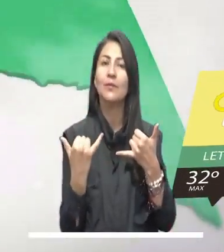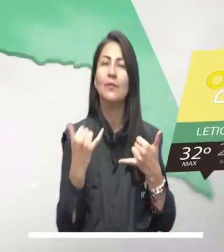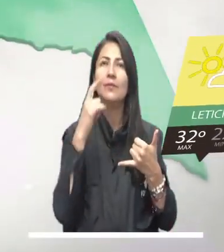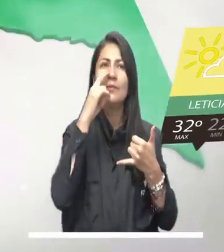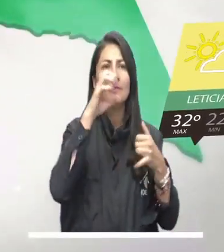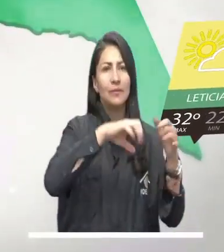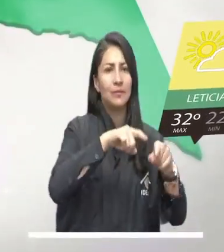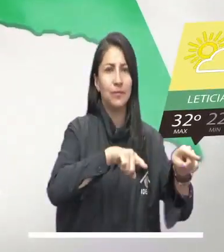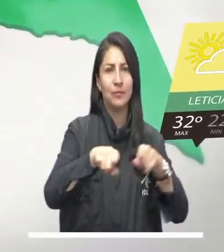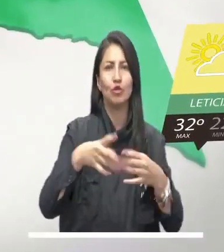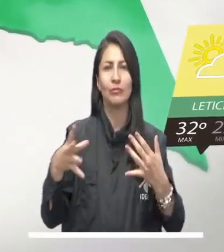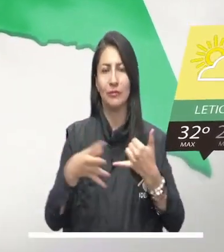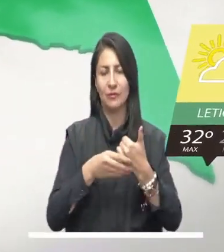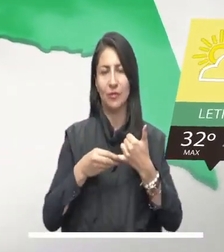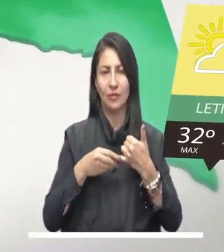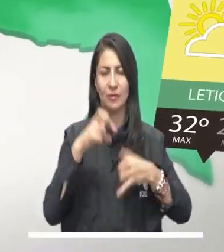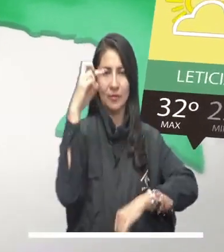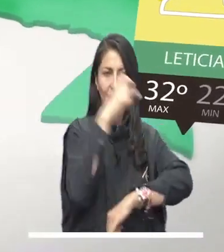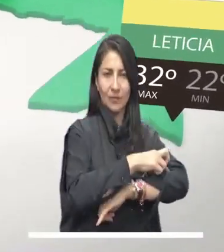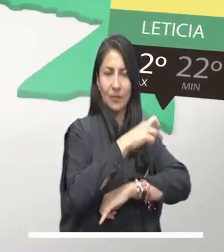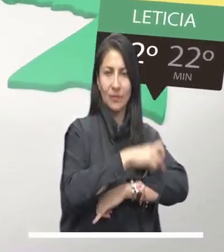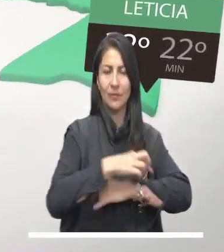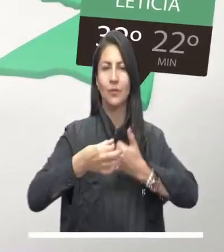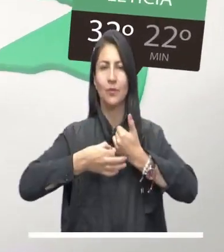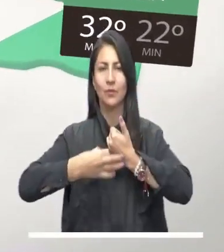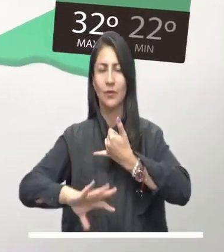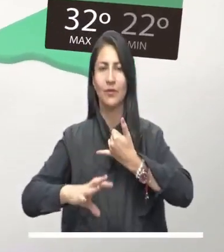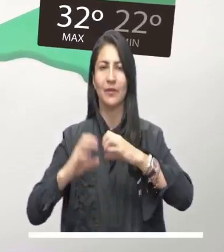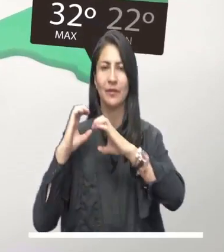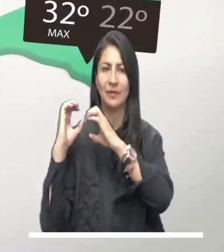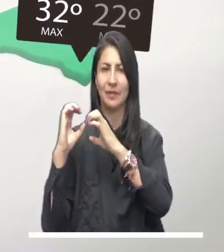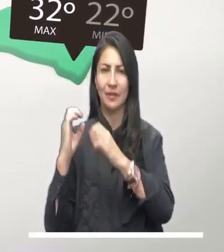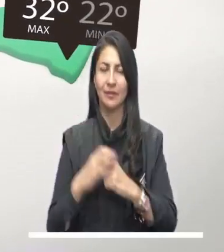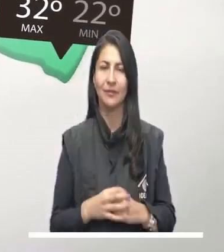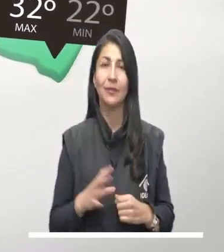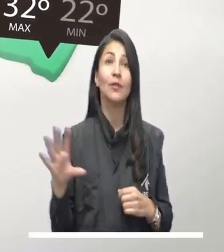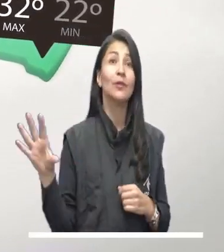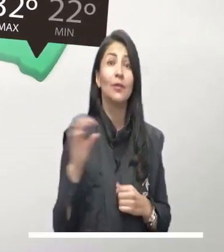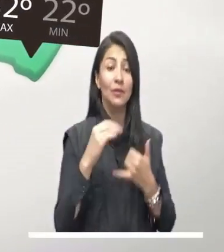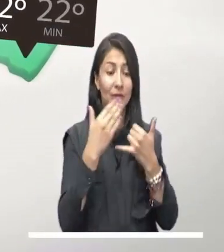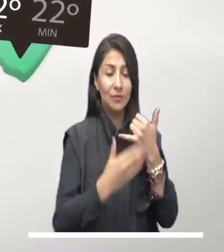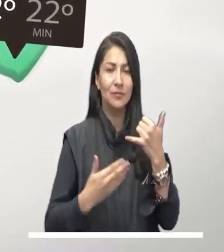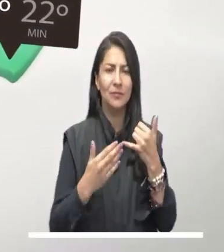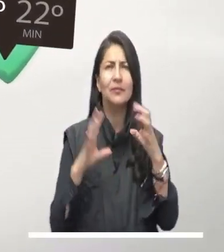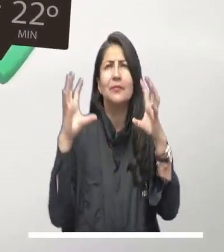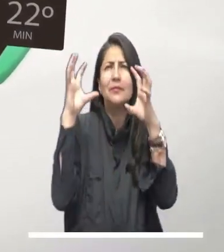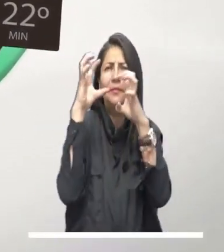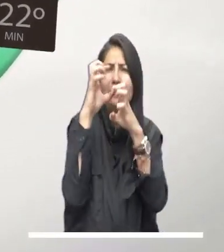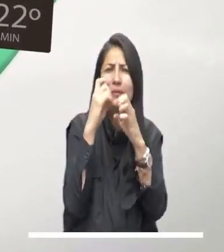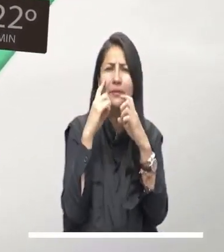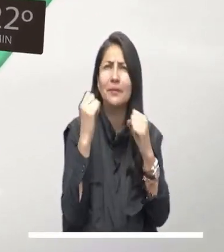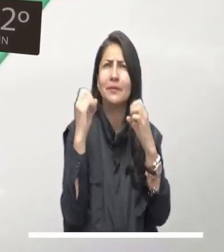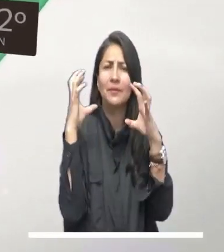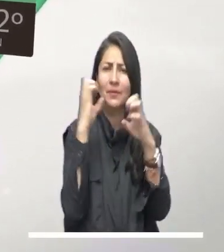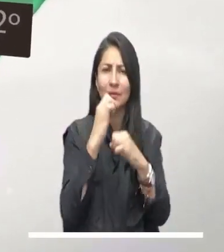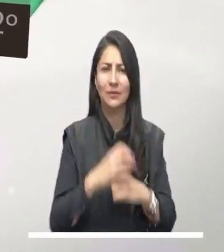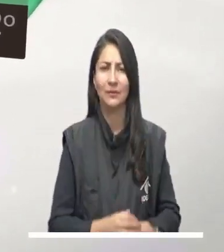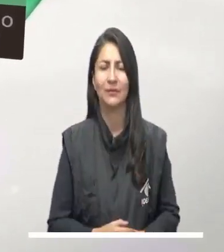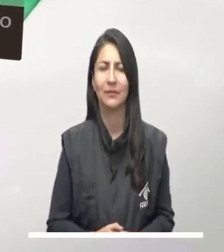Amazonía habrá humedades bien repartidas en Guainía, Putumayo, Guaviare y Caquetá. En toda la zona habrá cielo